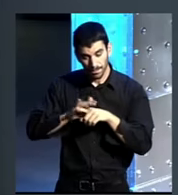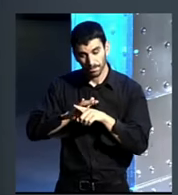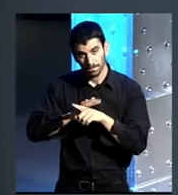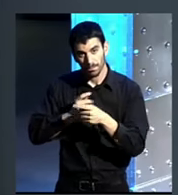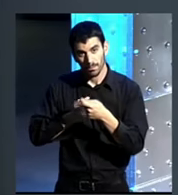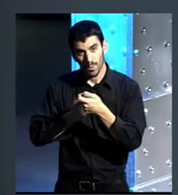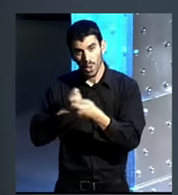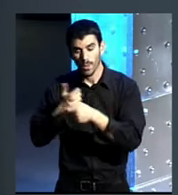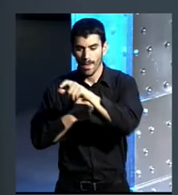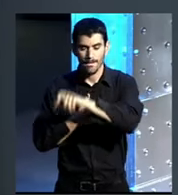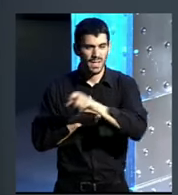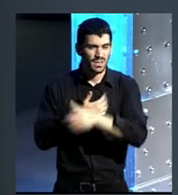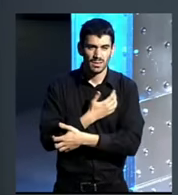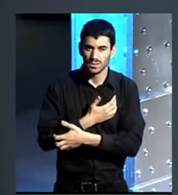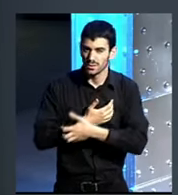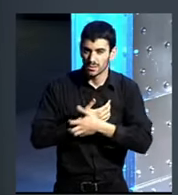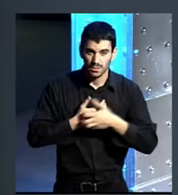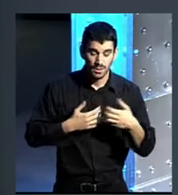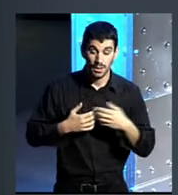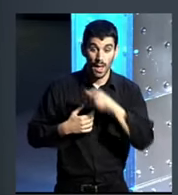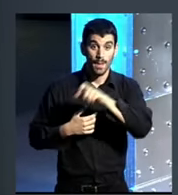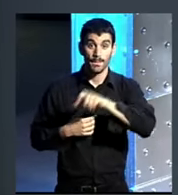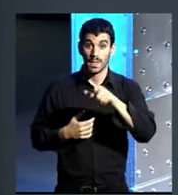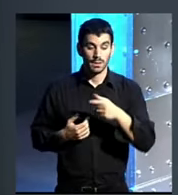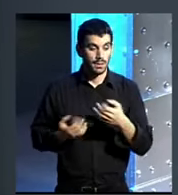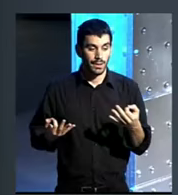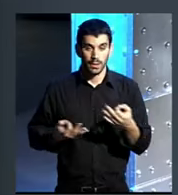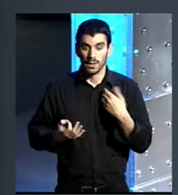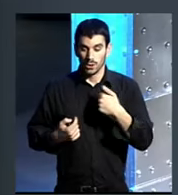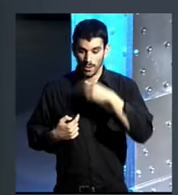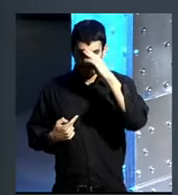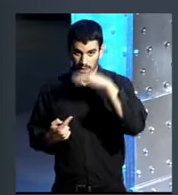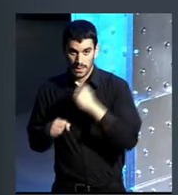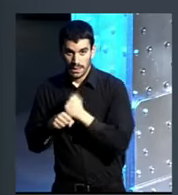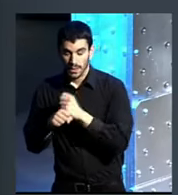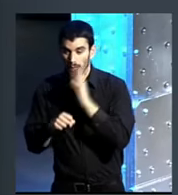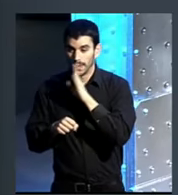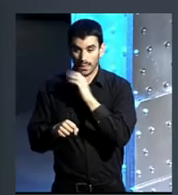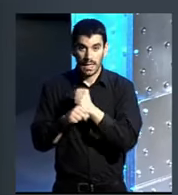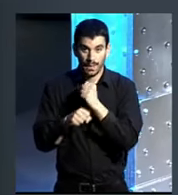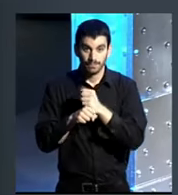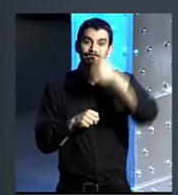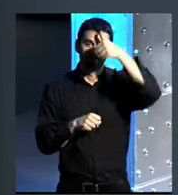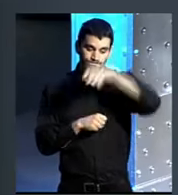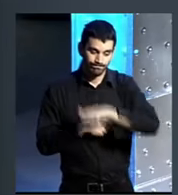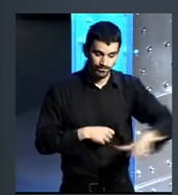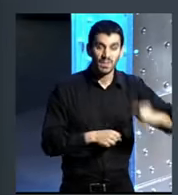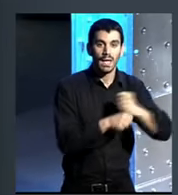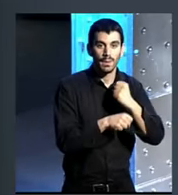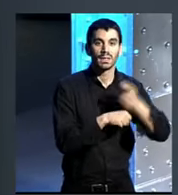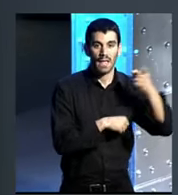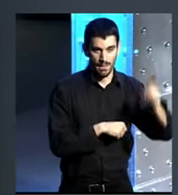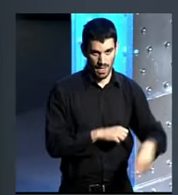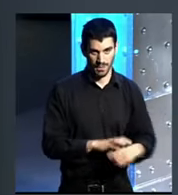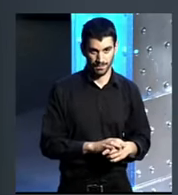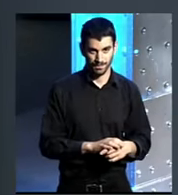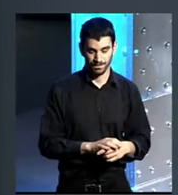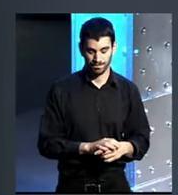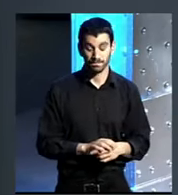sus habitantes y que les obliga a recurrir al trabajo de sus hijos. La mayor parte del trabajo está en las